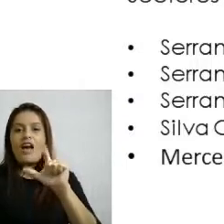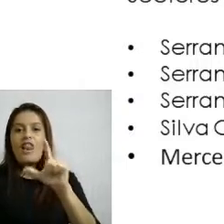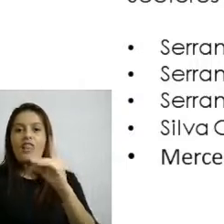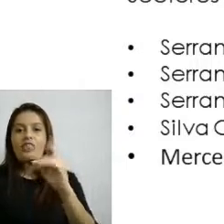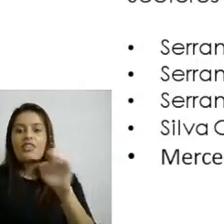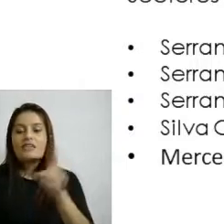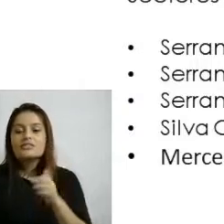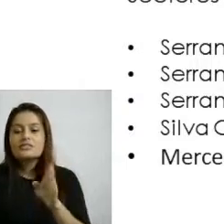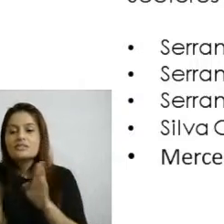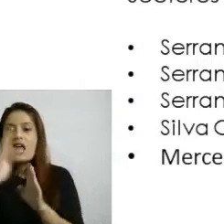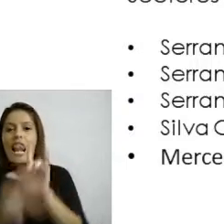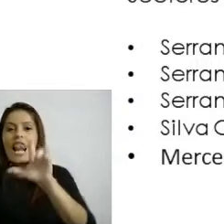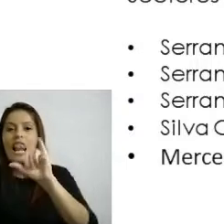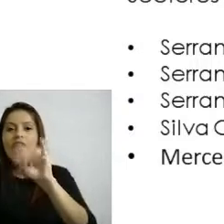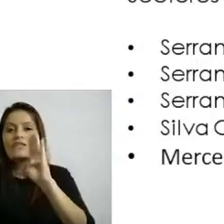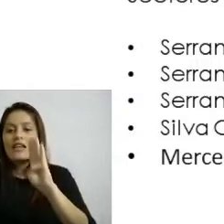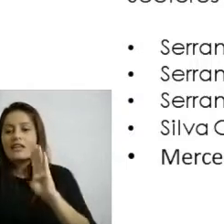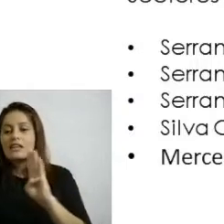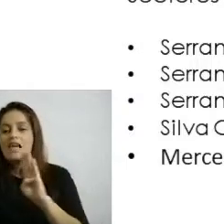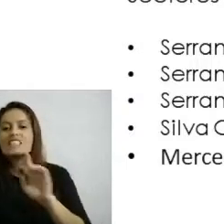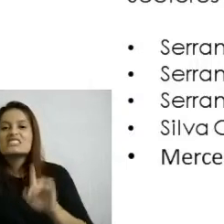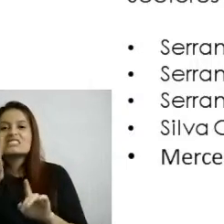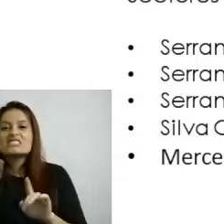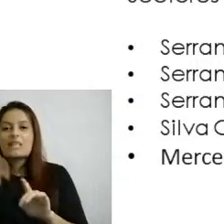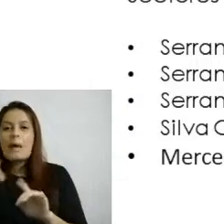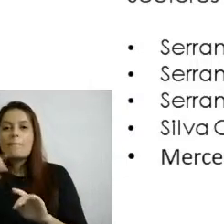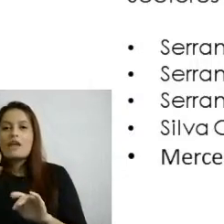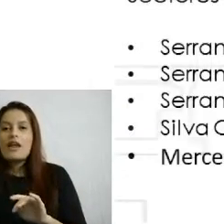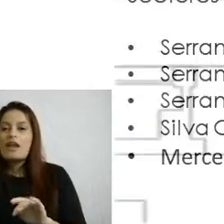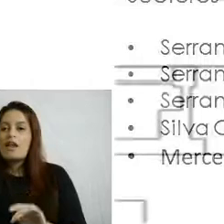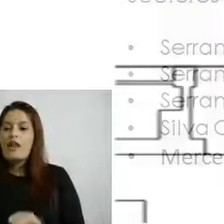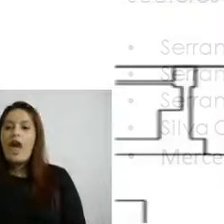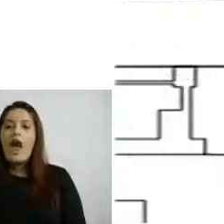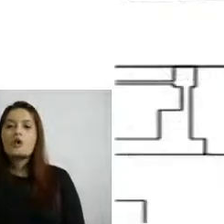en Silva Chávez con Arturo Prat y Merced y Pardo.